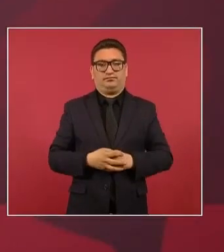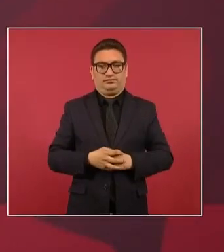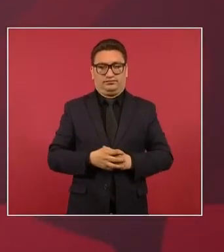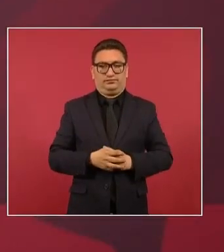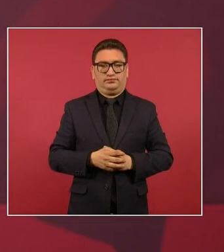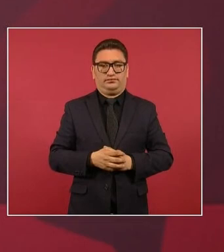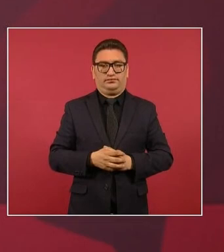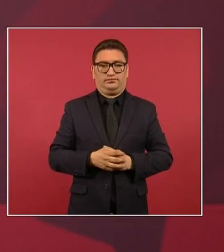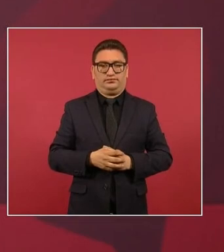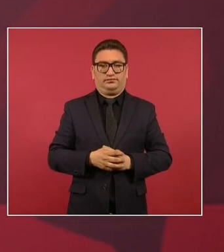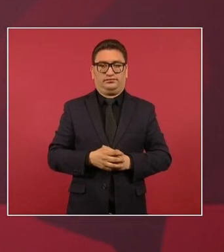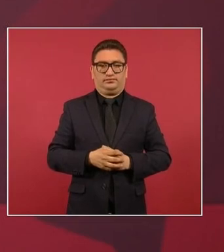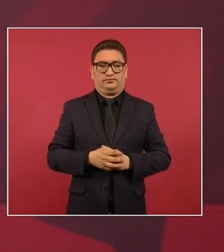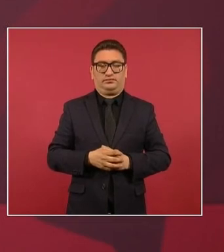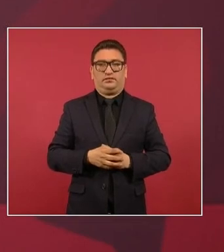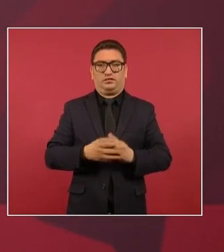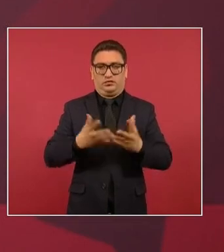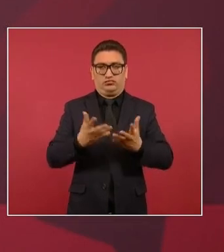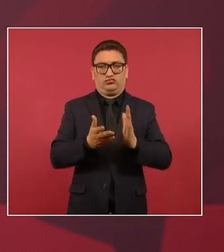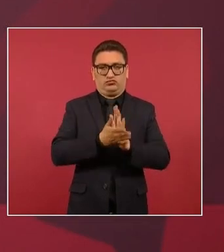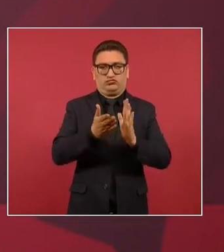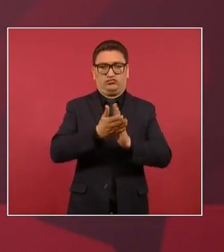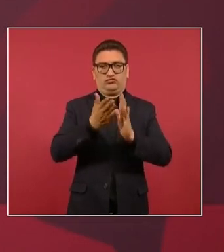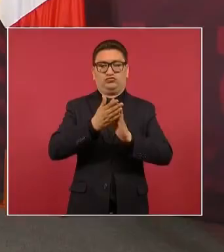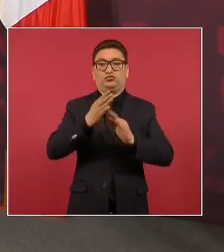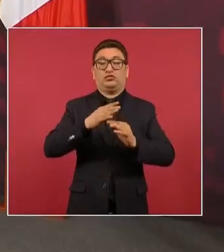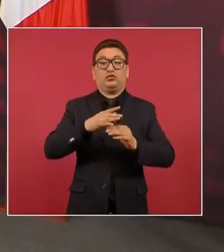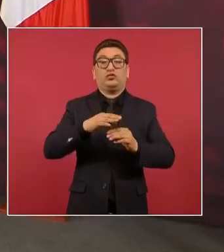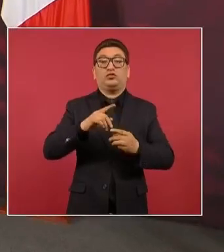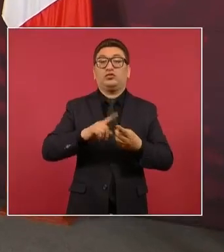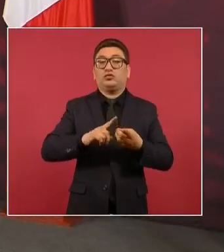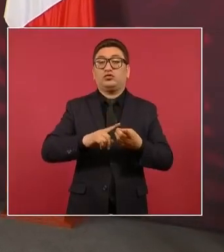que se está construyendo en el mundo.